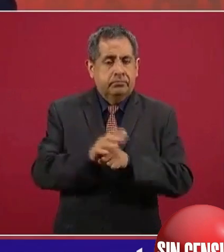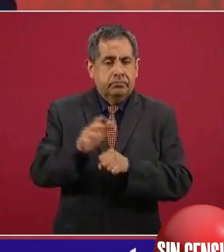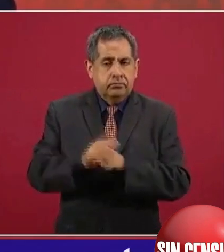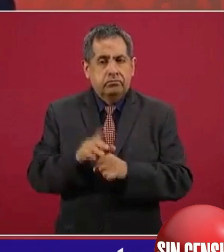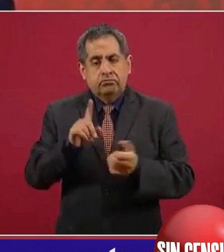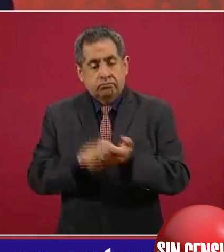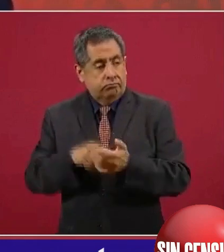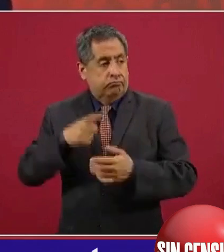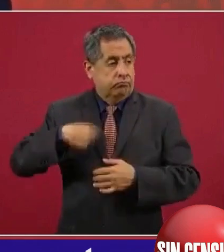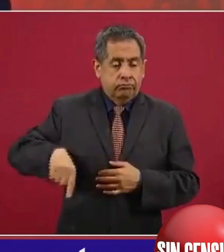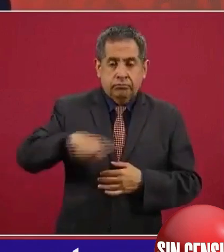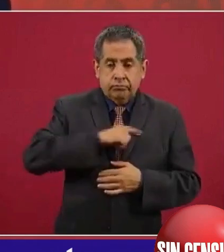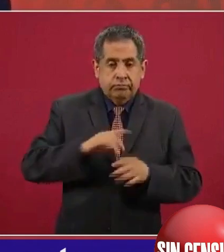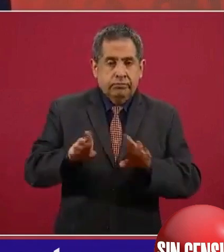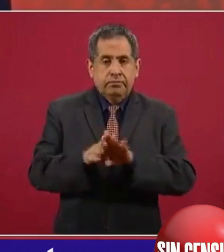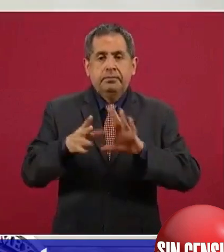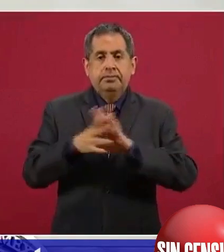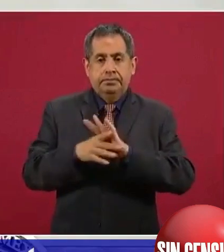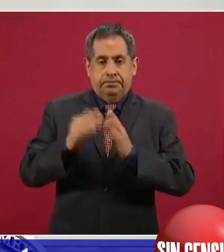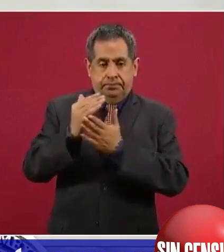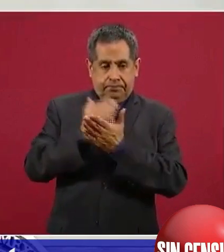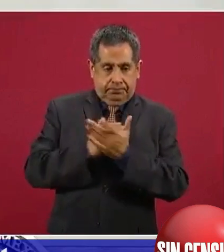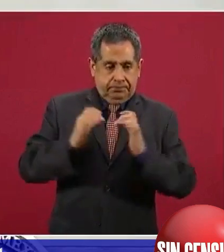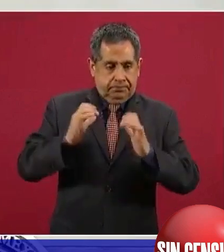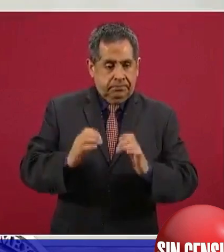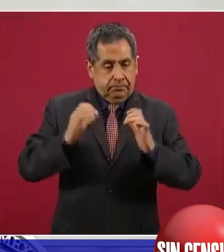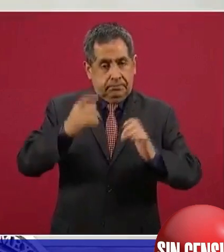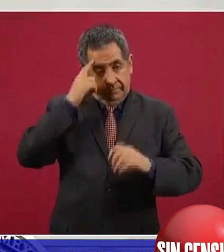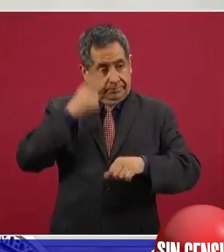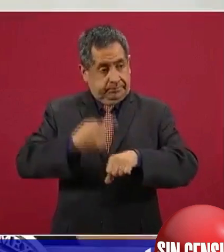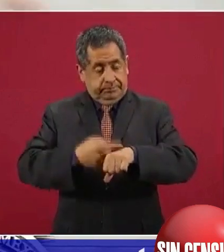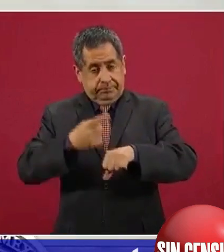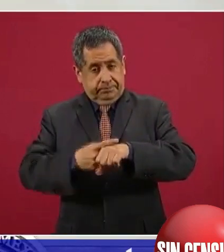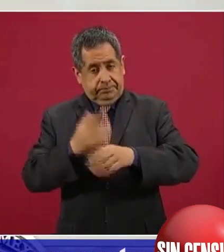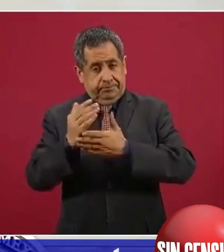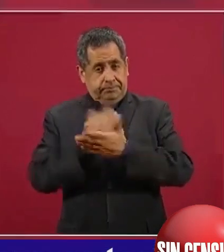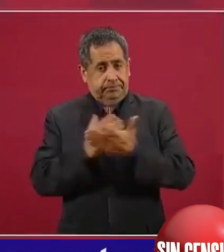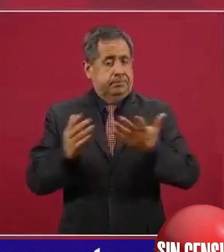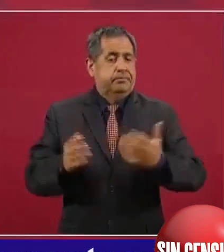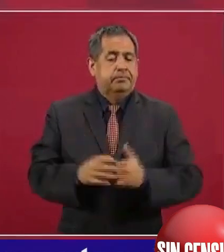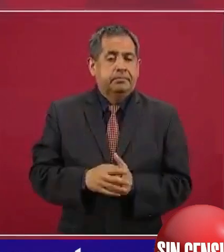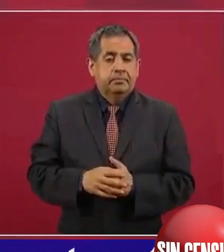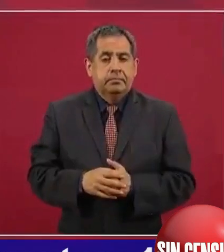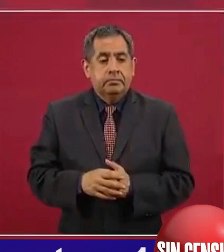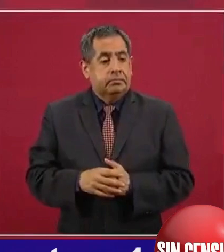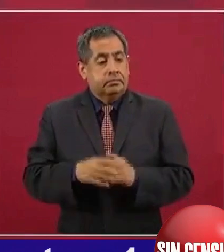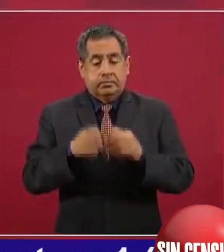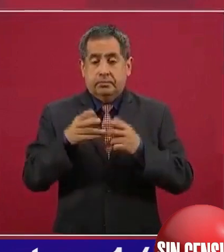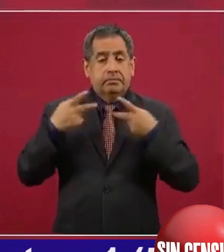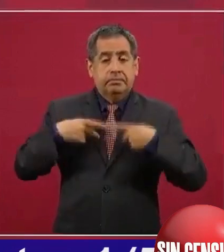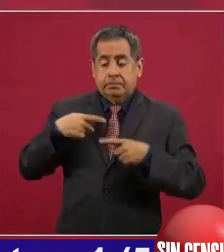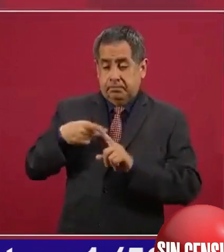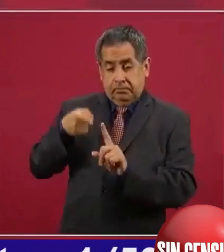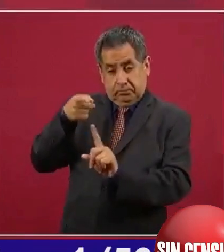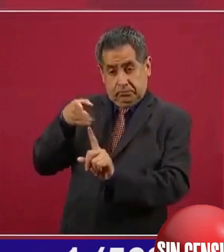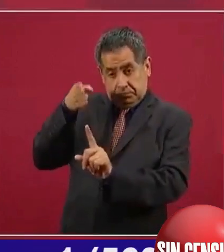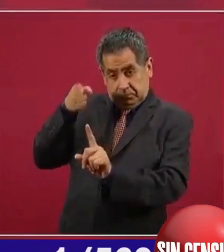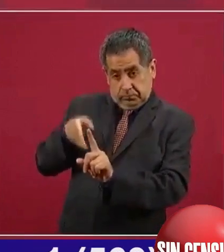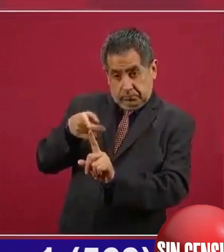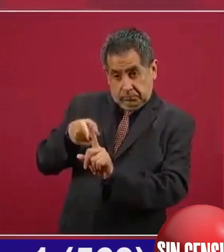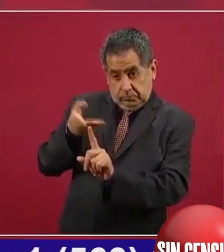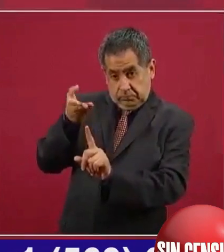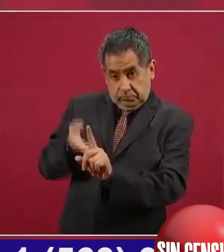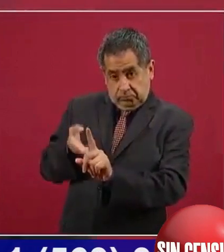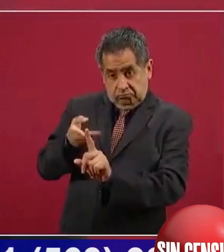las acciones de prevención, de control de la epidemia se situaban sobre el individuo y al individuo